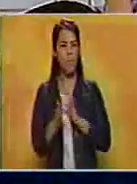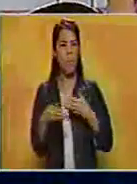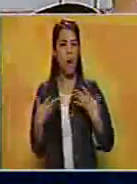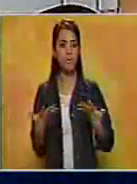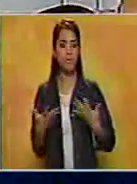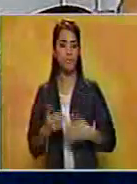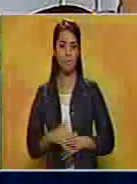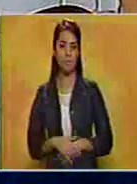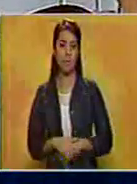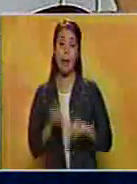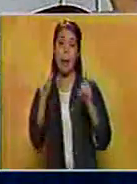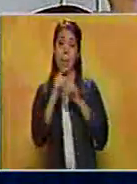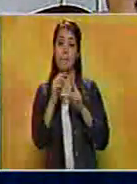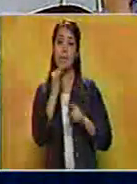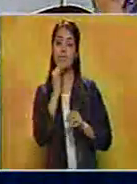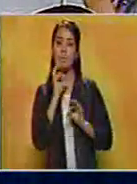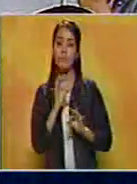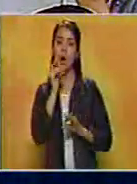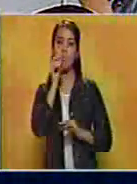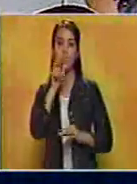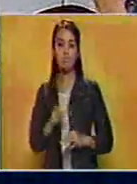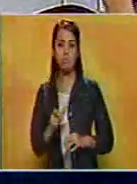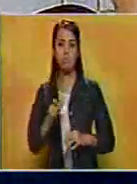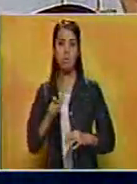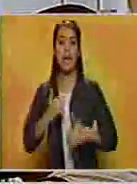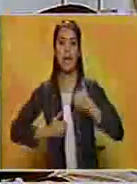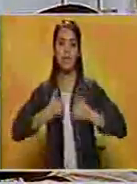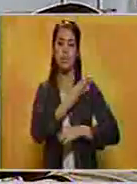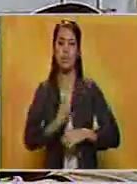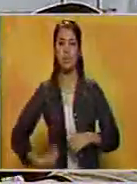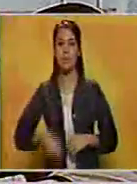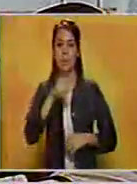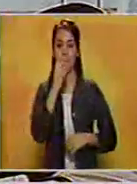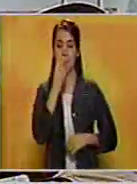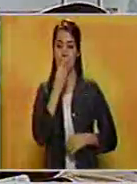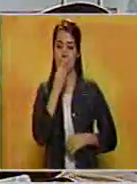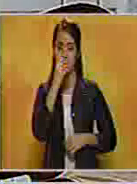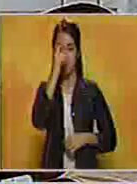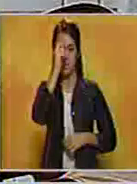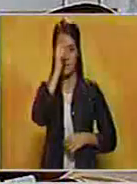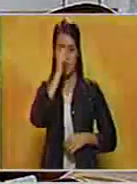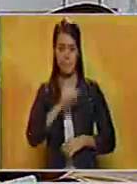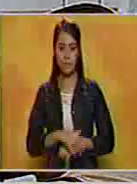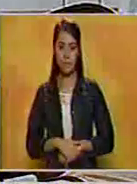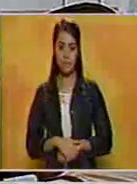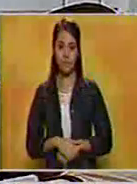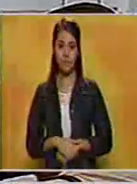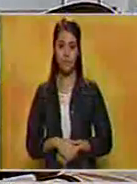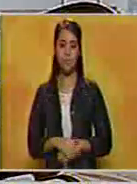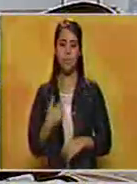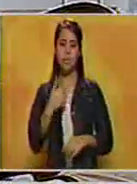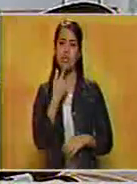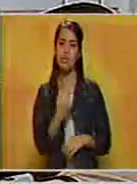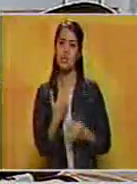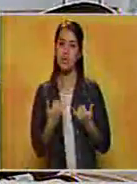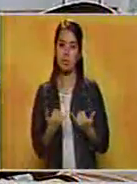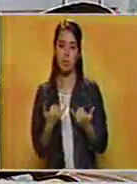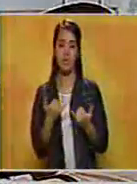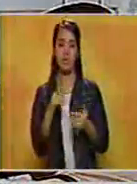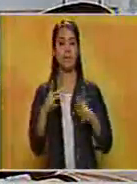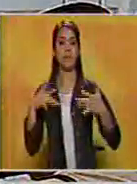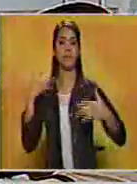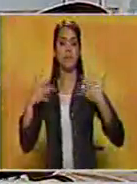las palabras que va a dirigir Henry Falcón. En conclusión, lo que se ha dicho hasta ahora en este